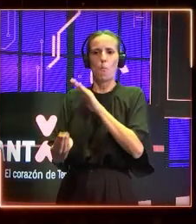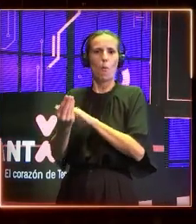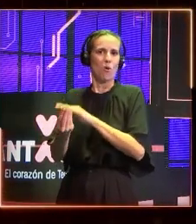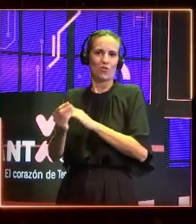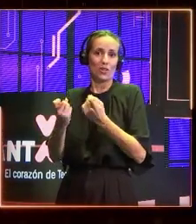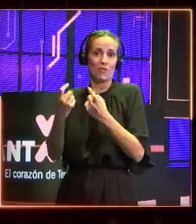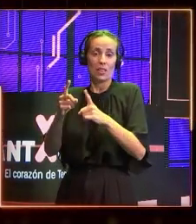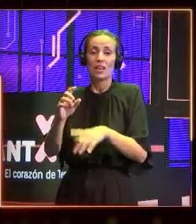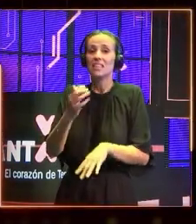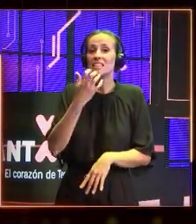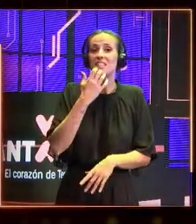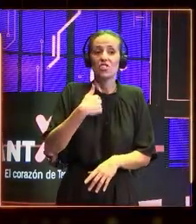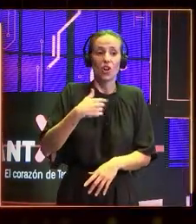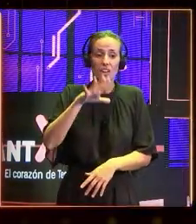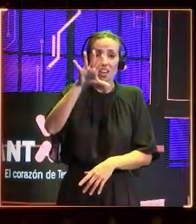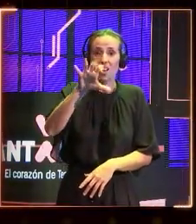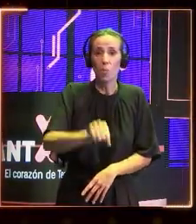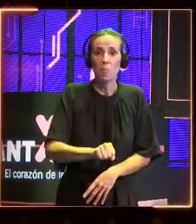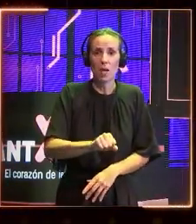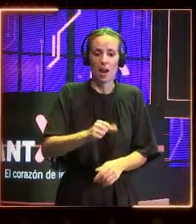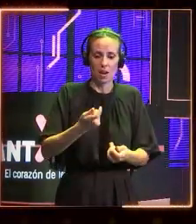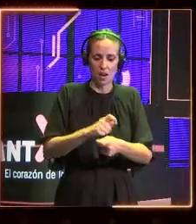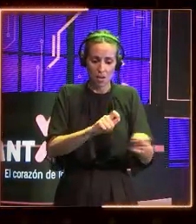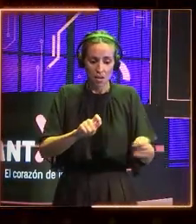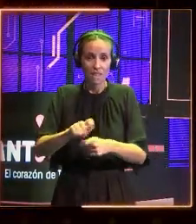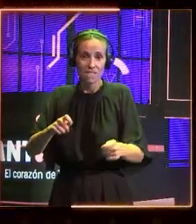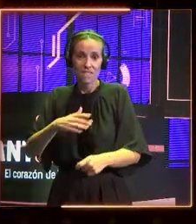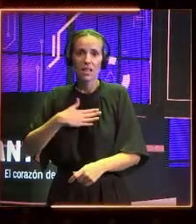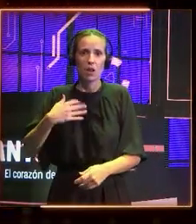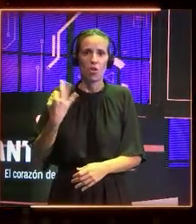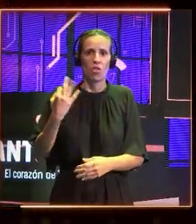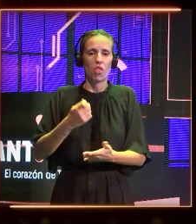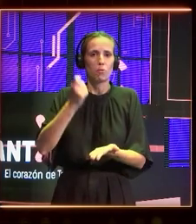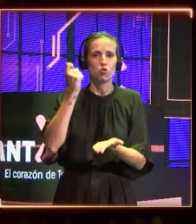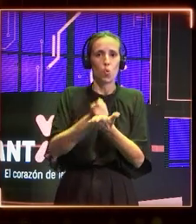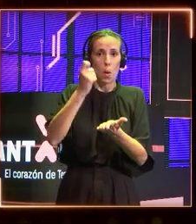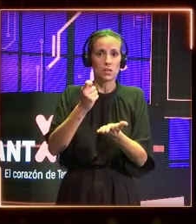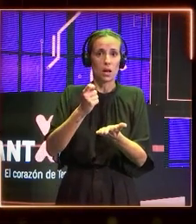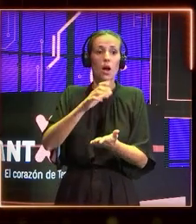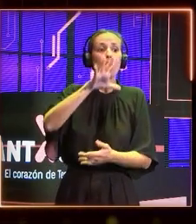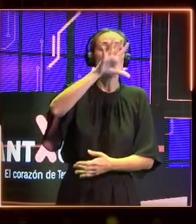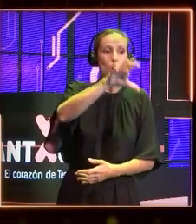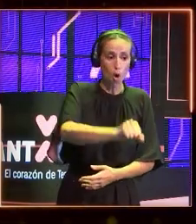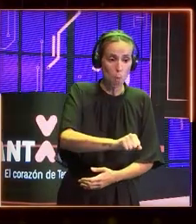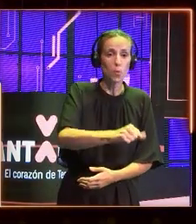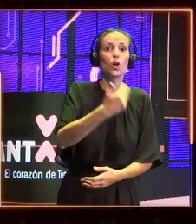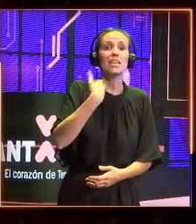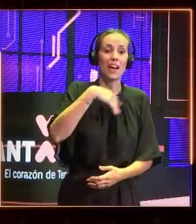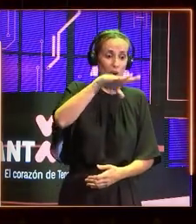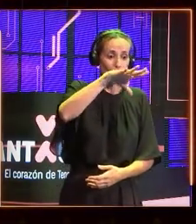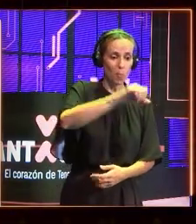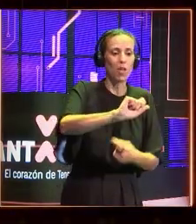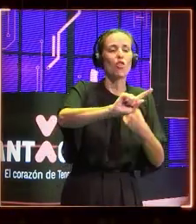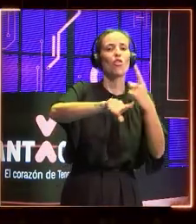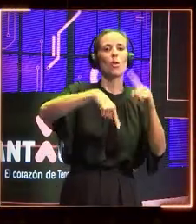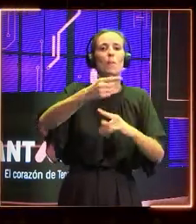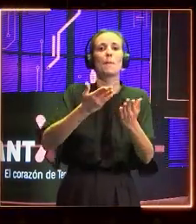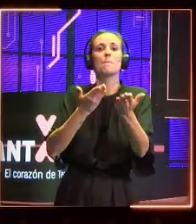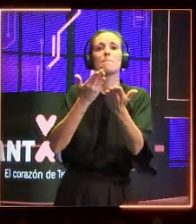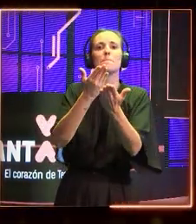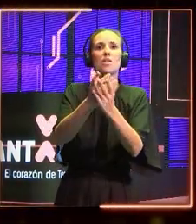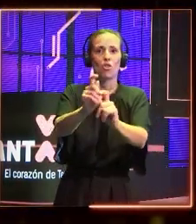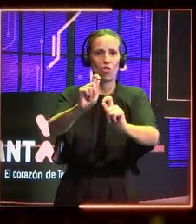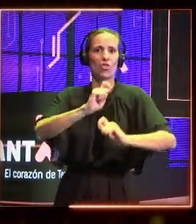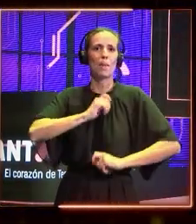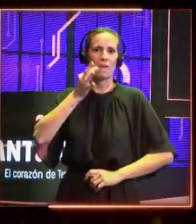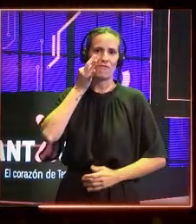yo tenía que participar en una puja comprar el nft y una vez que que tenía el nft yo podía solicitar que me entregaran la